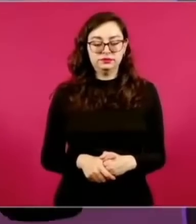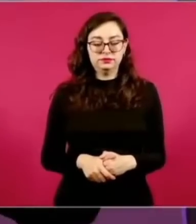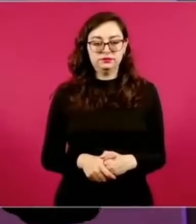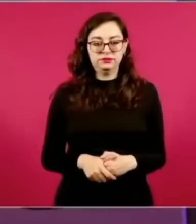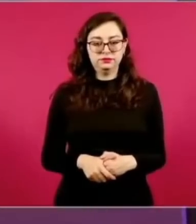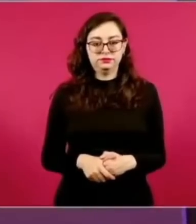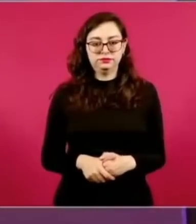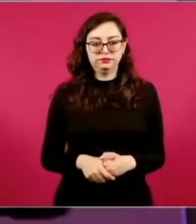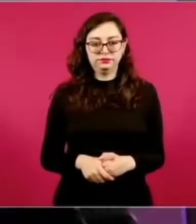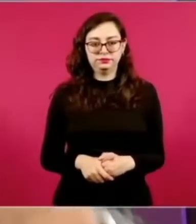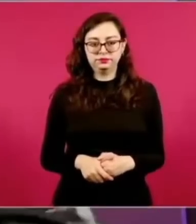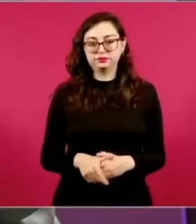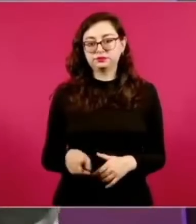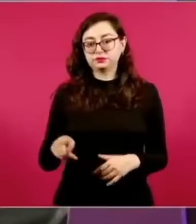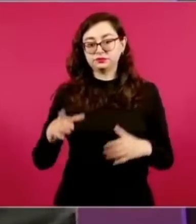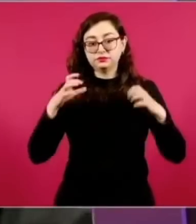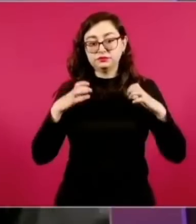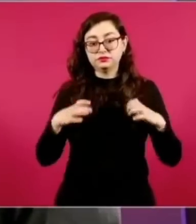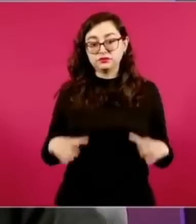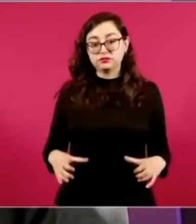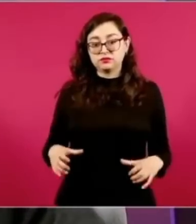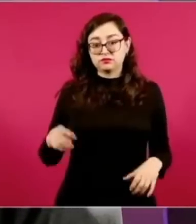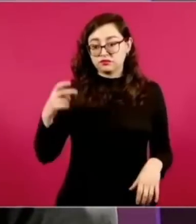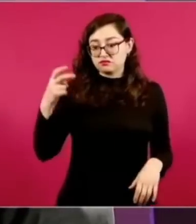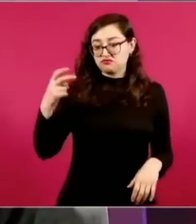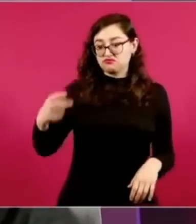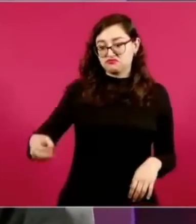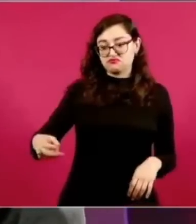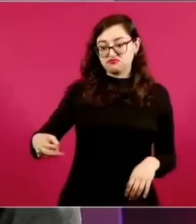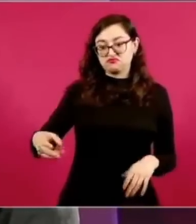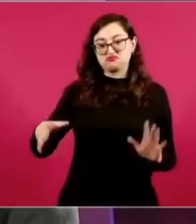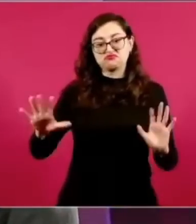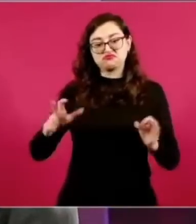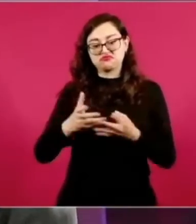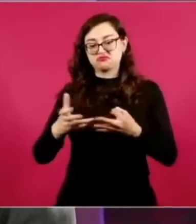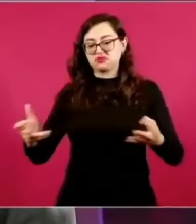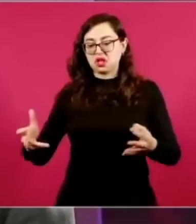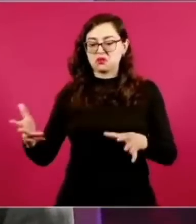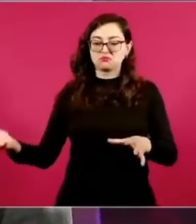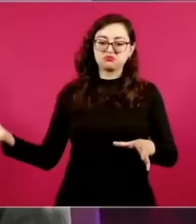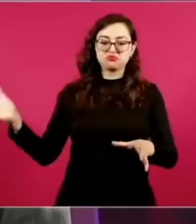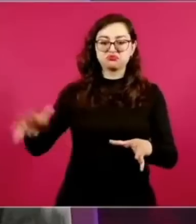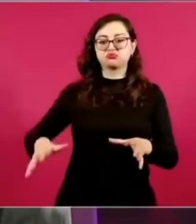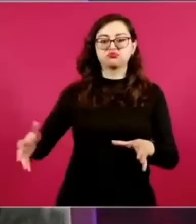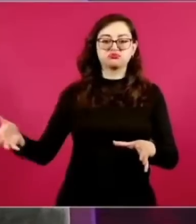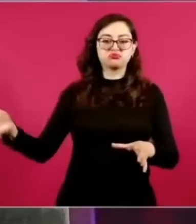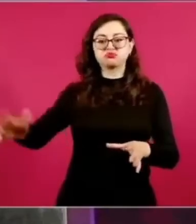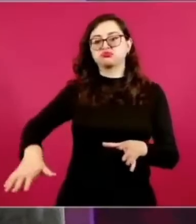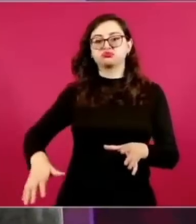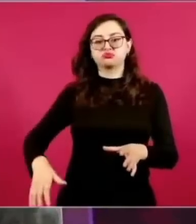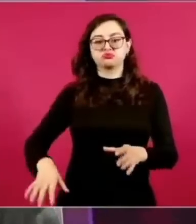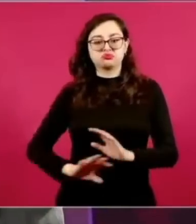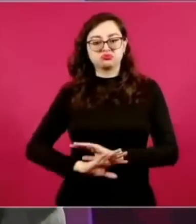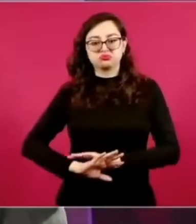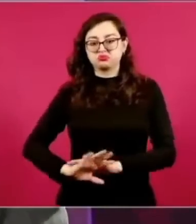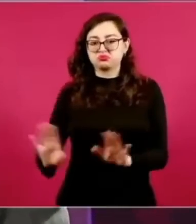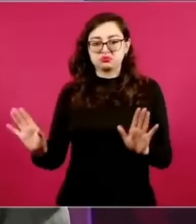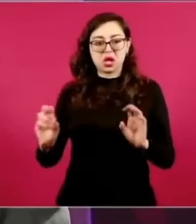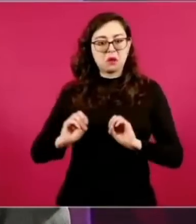y ahí lo dejan, lo entierran en una fosa común junto con otros guerrilleros.